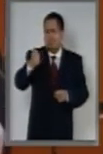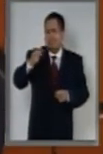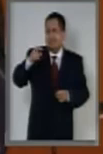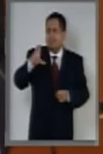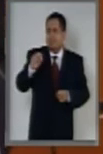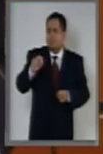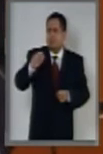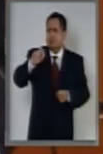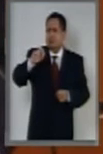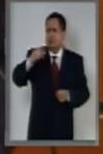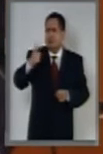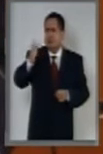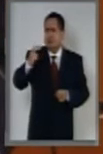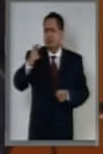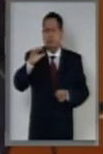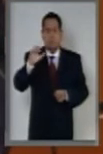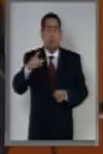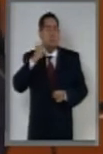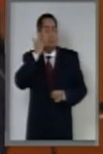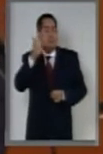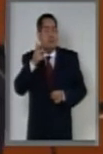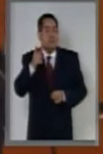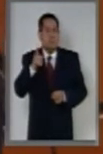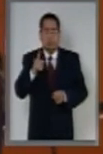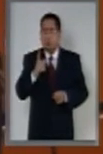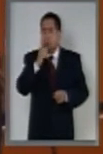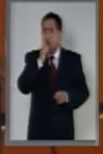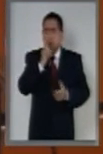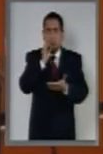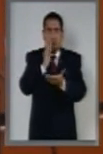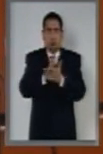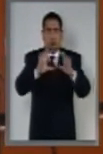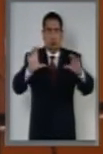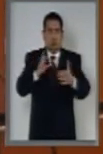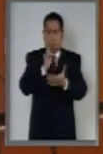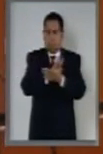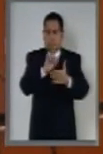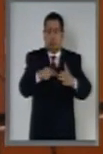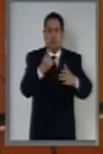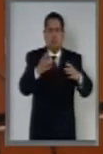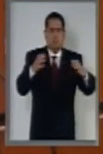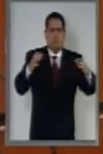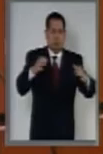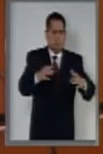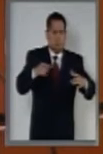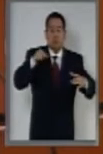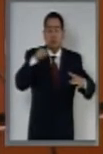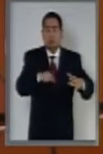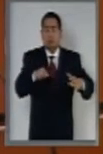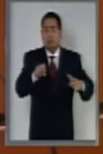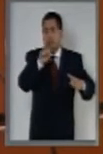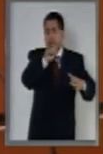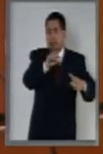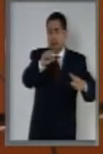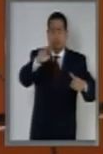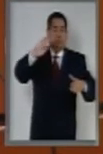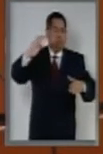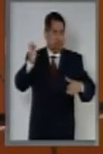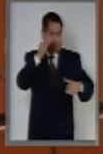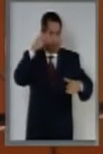Luna, pretendía crear un mando único donde la Secretaría de Seguridad Pública